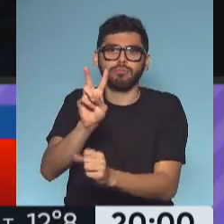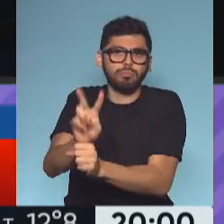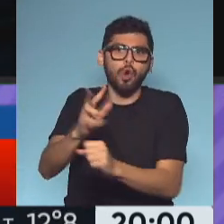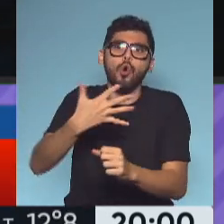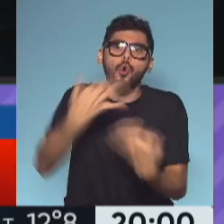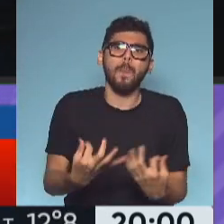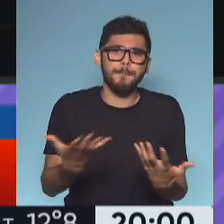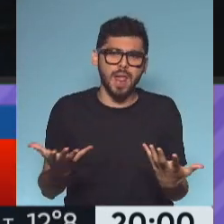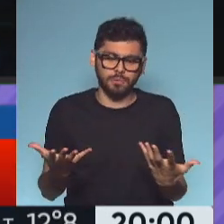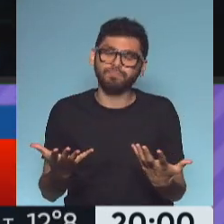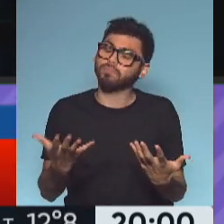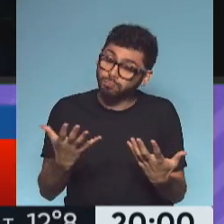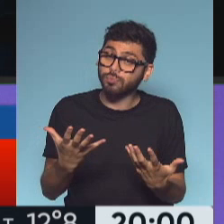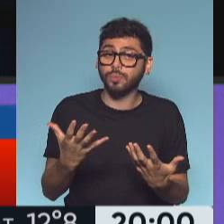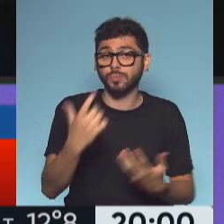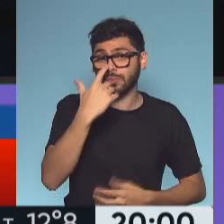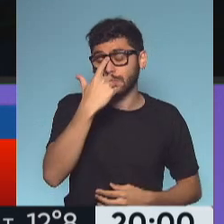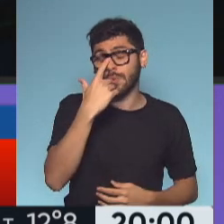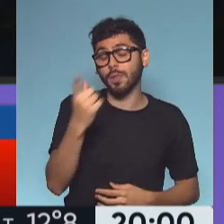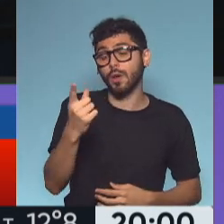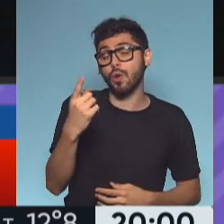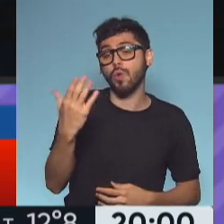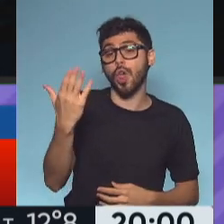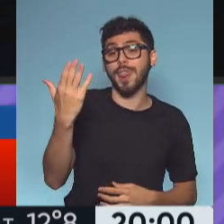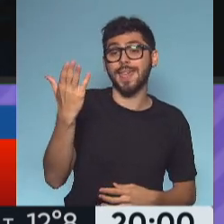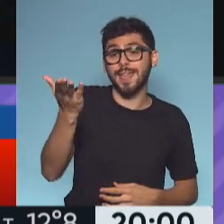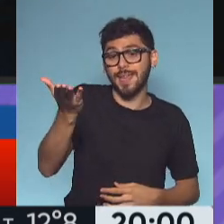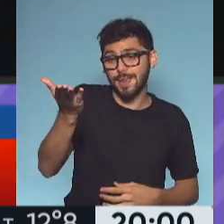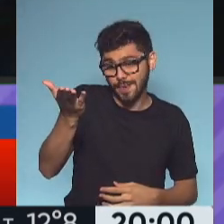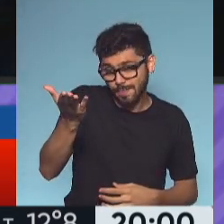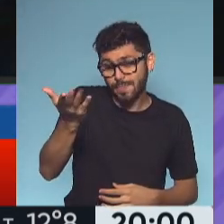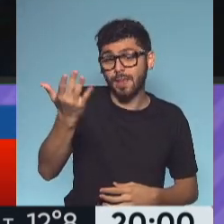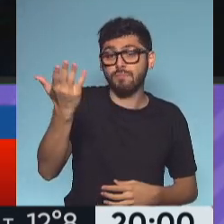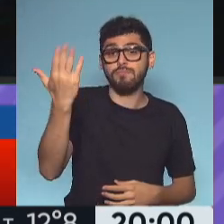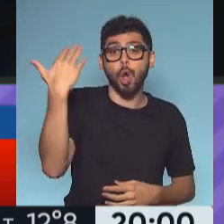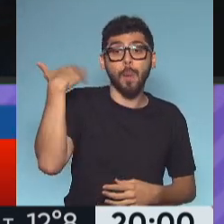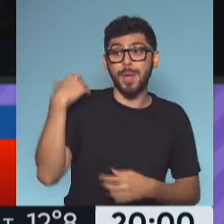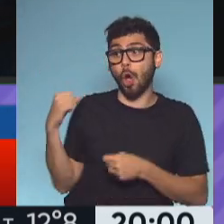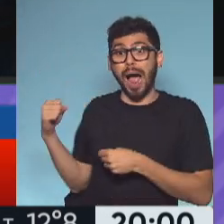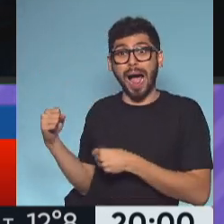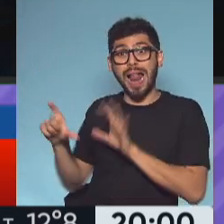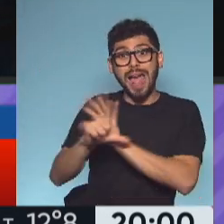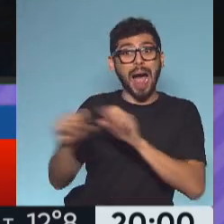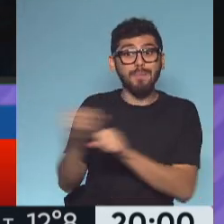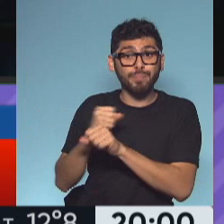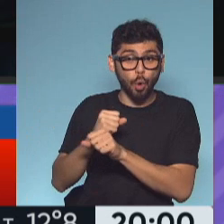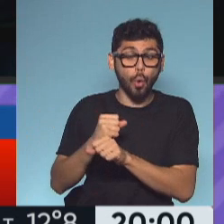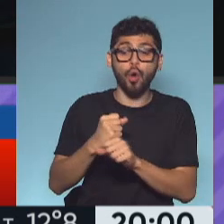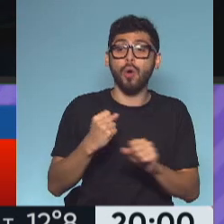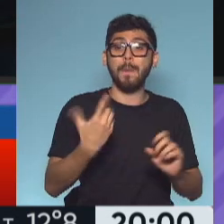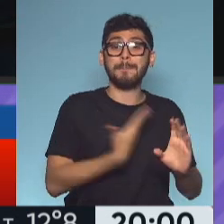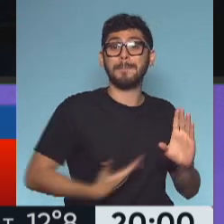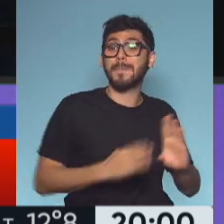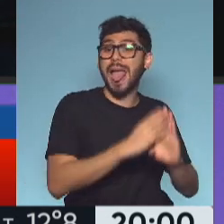efecto. Claro, de más está decir que de ese momento en el cual entró en vigencia la ley a hoy, pasó un ciclo presidencial